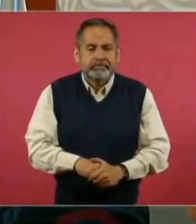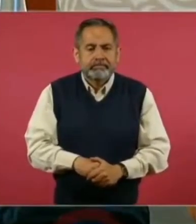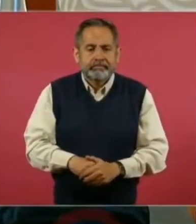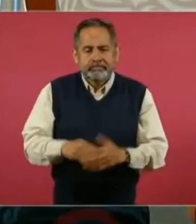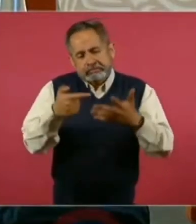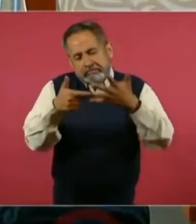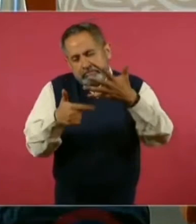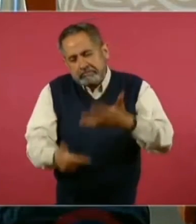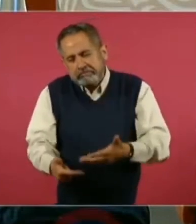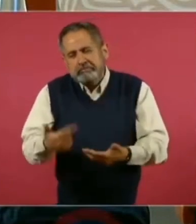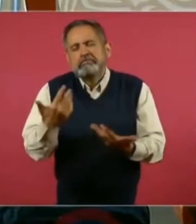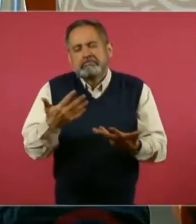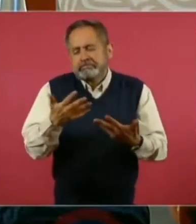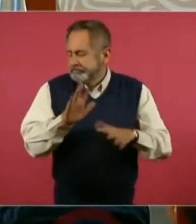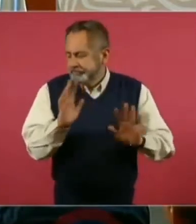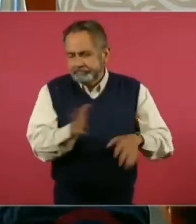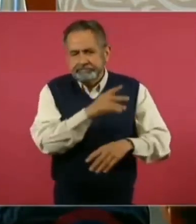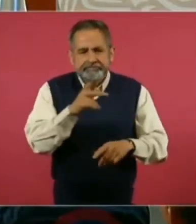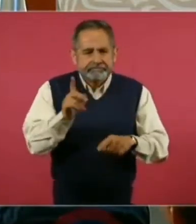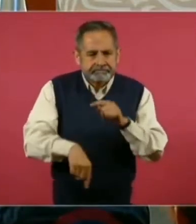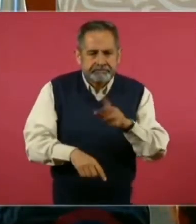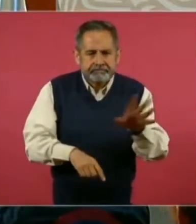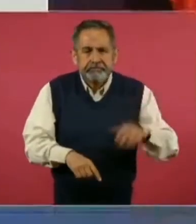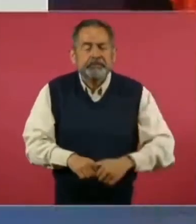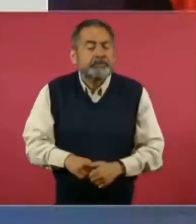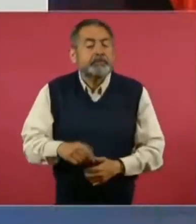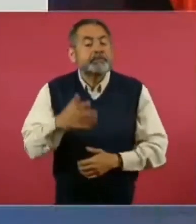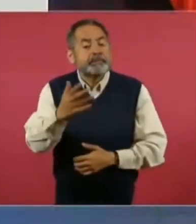¿Para qué le sigo? Pues esto